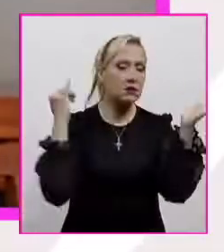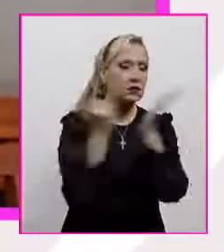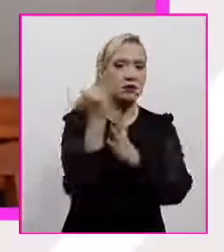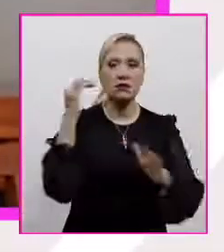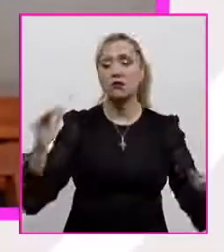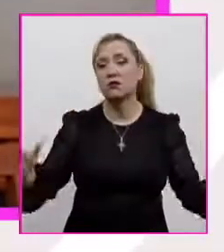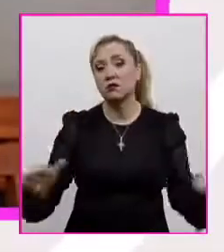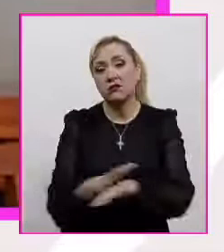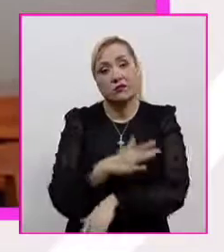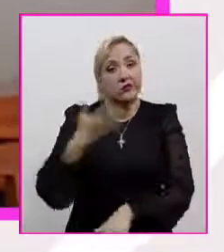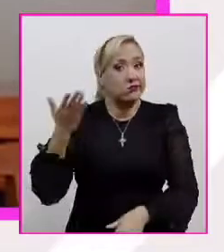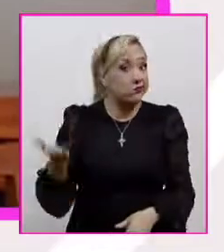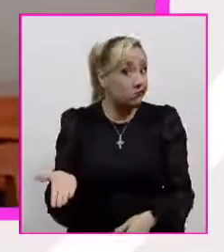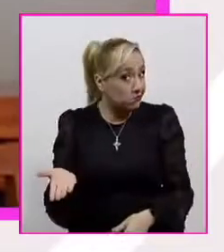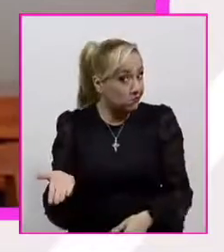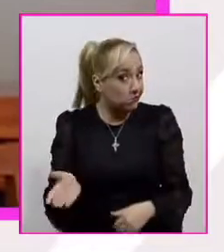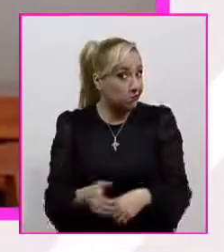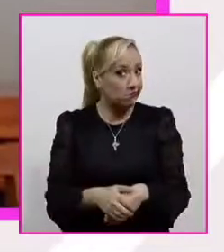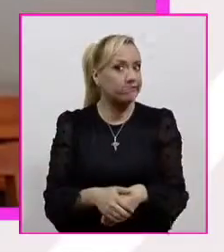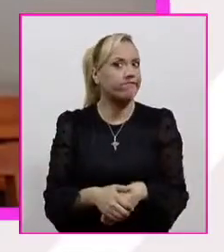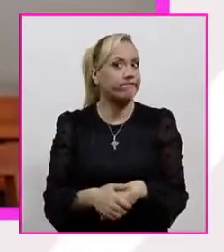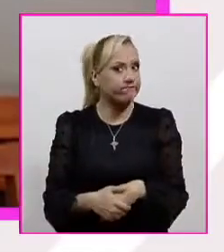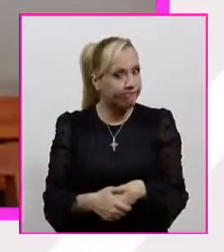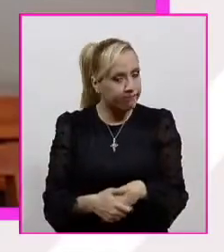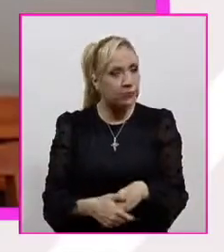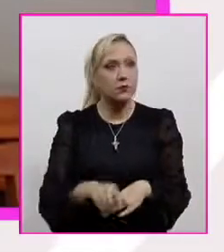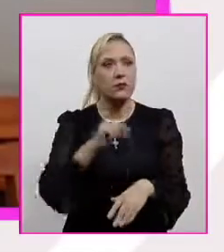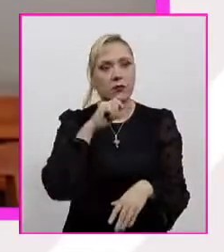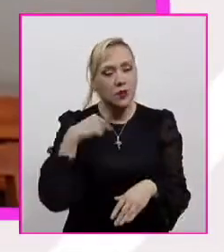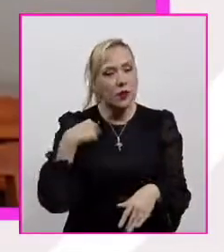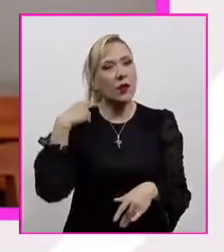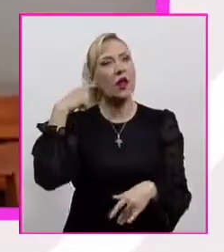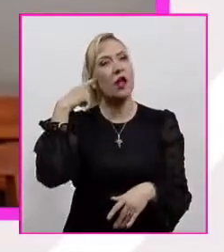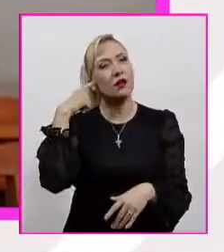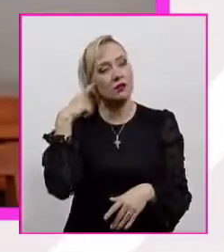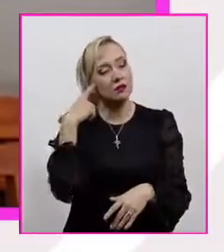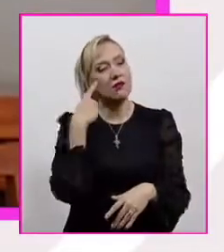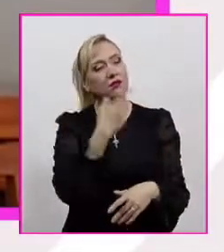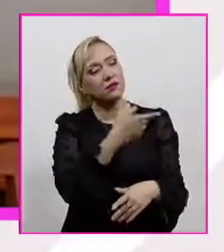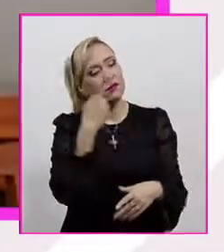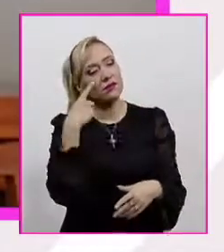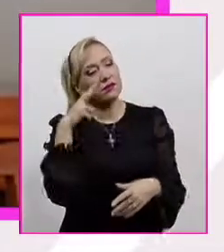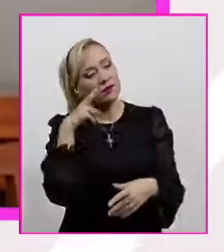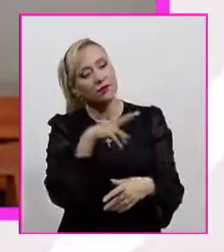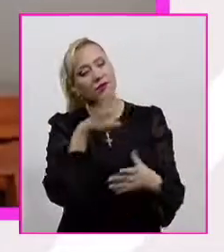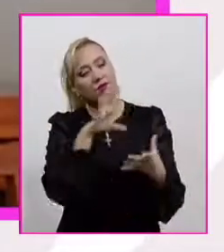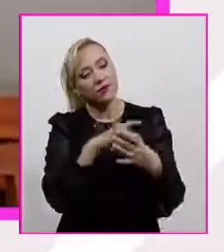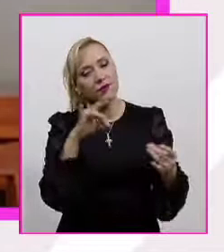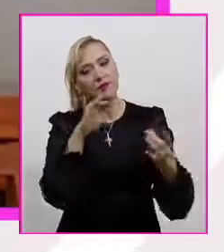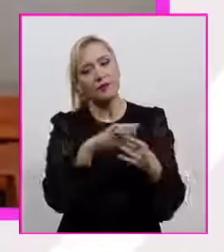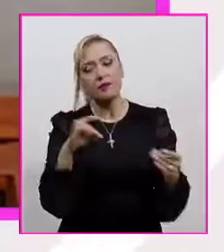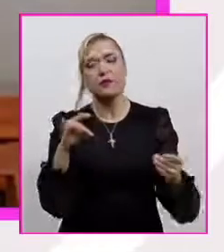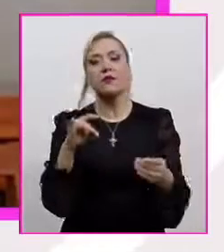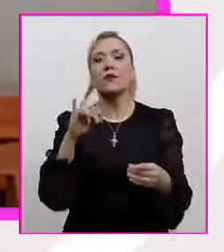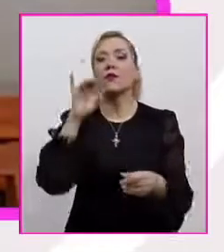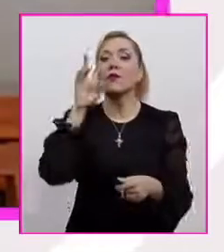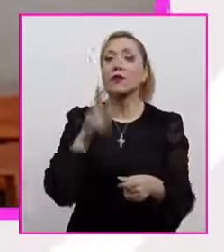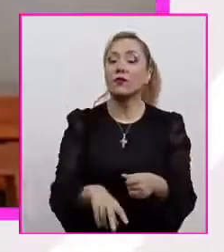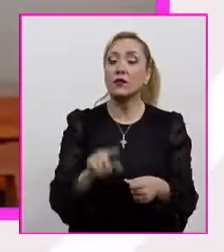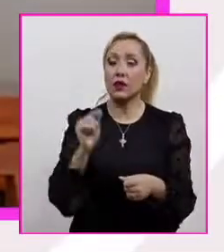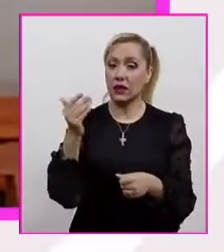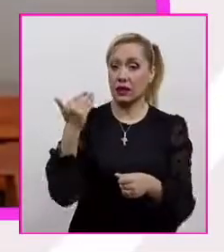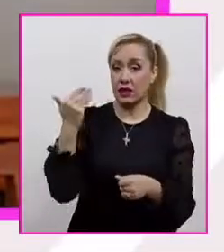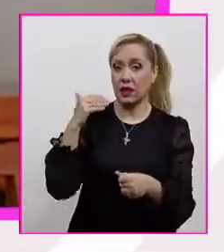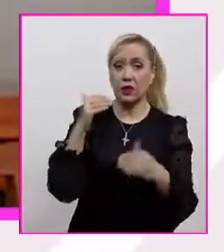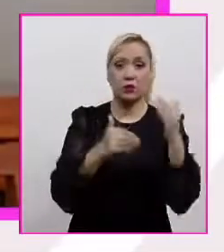Otra, otra situación que recordaba yo ahorita escuchando a Laura, pues es el caso que llegó recientemente